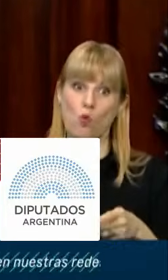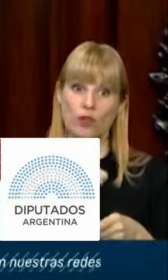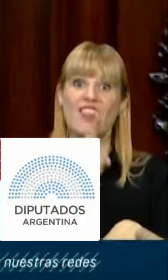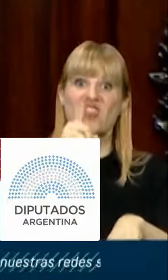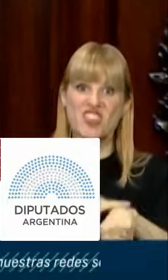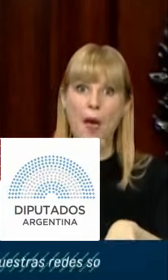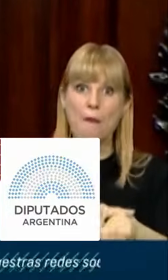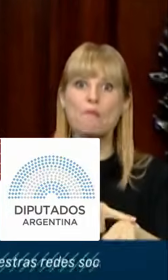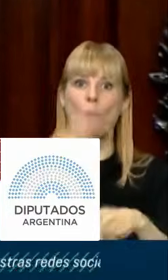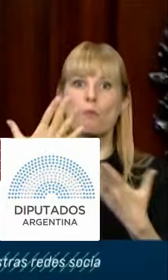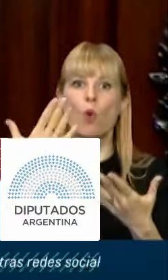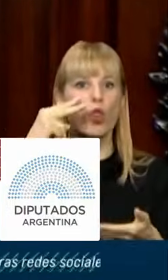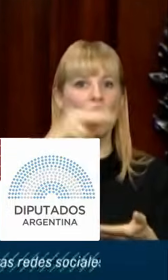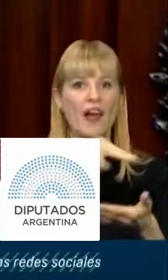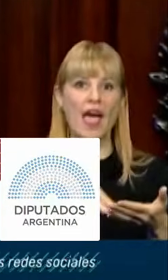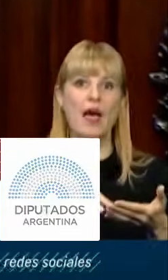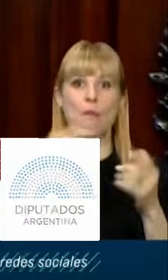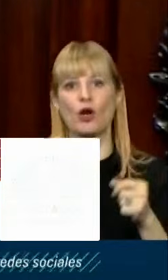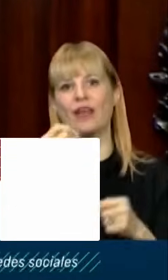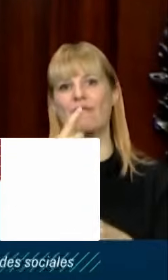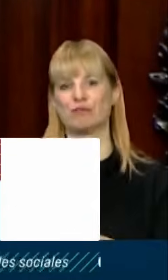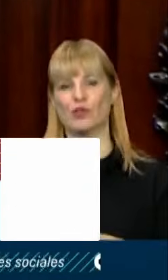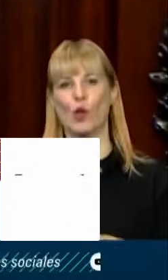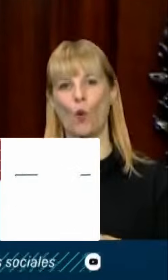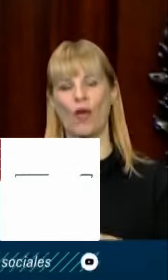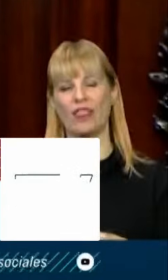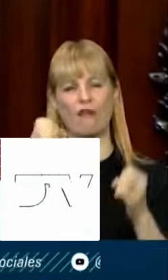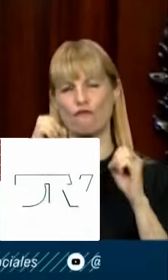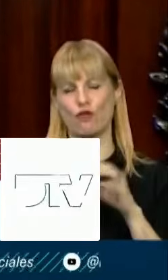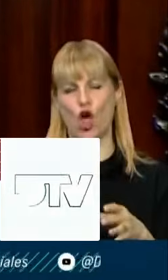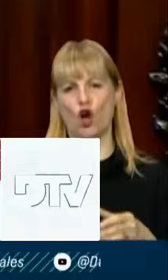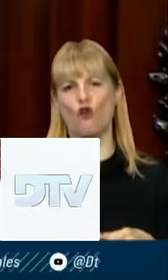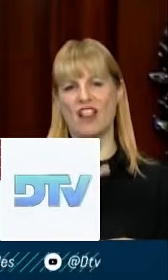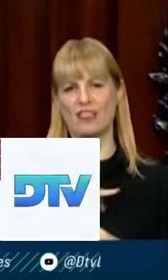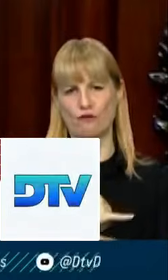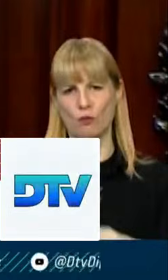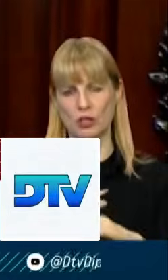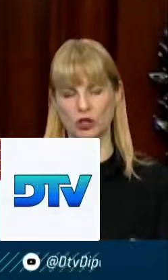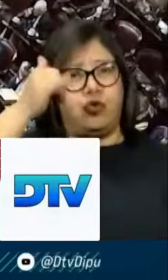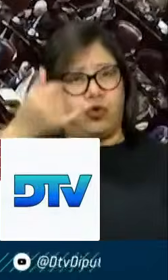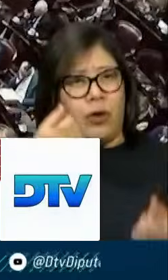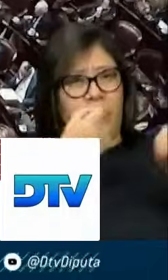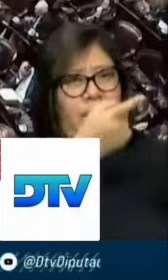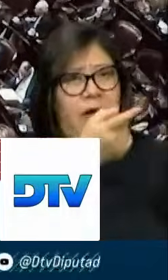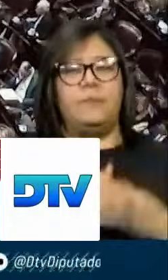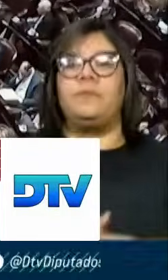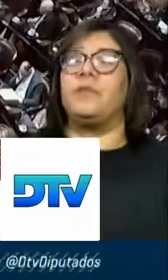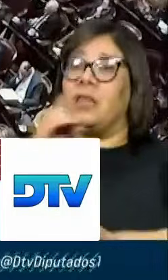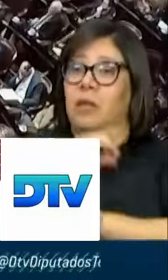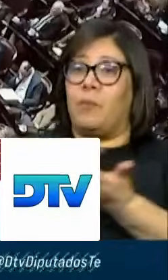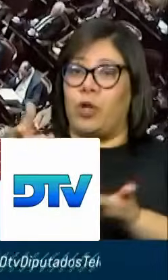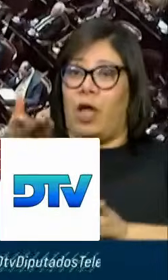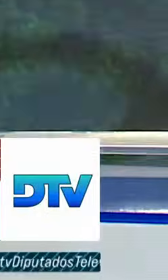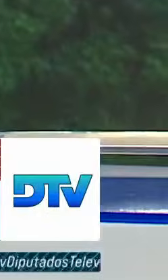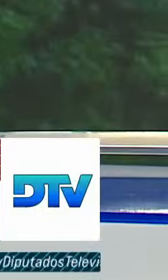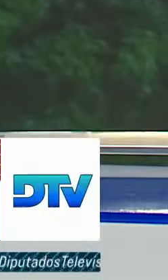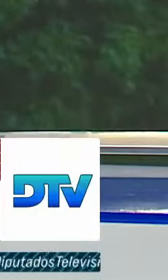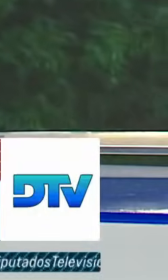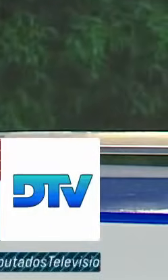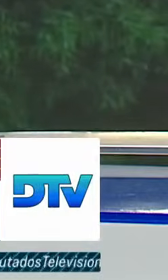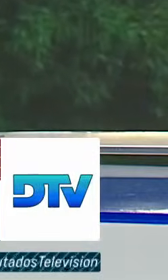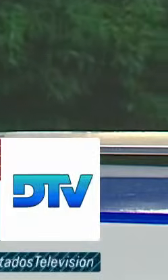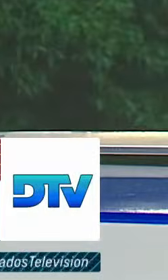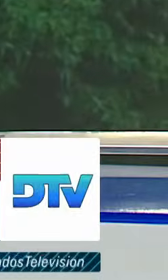Dos datos importantes. Contrapelo de los pronósticos, finalmente Guillermo Franco se quedó. Se cumplió